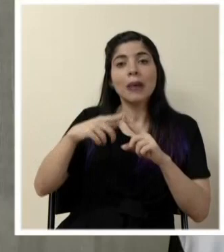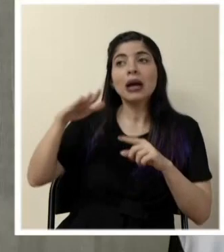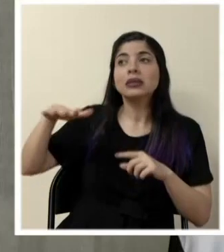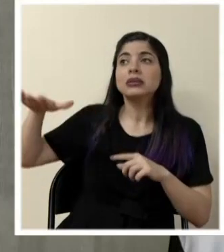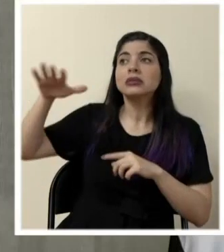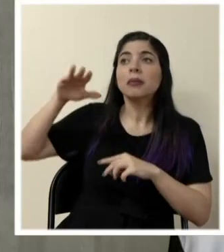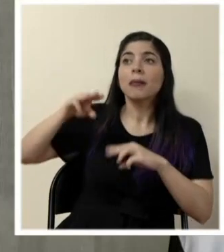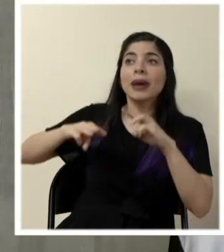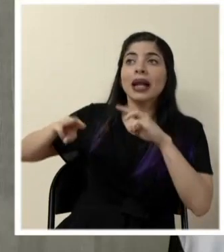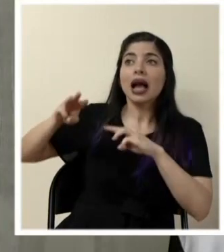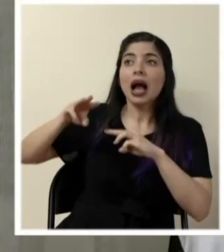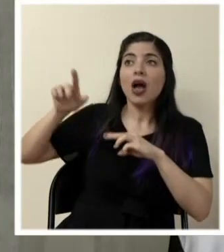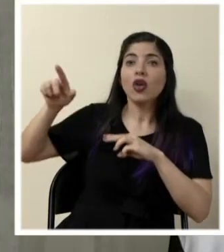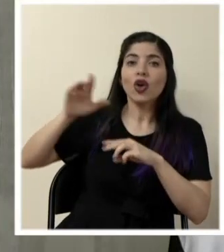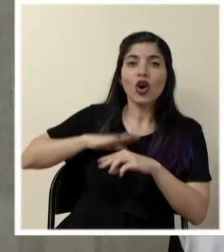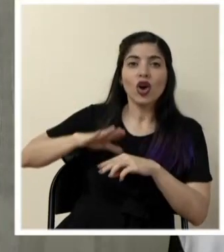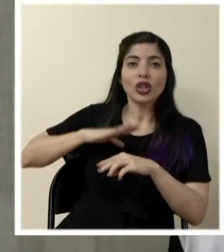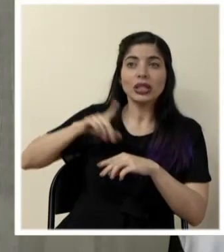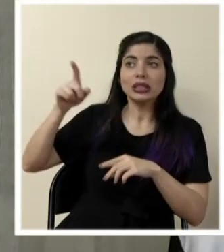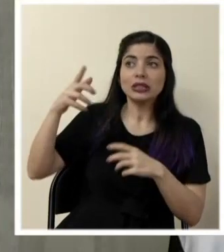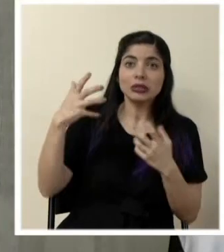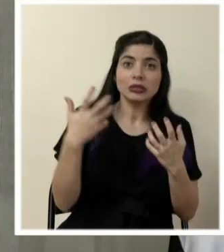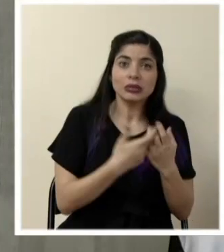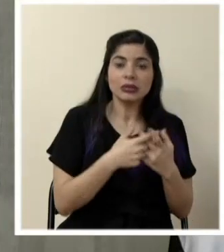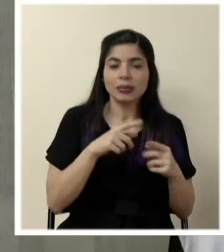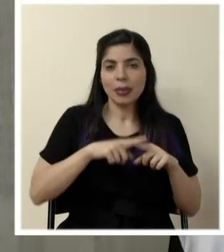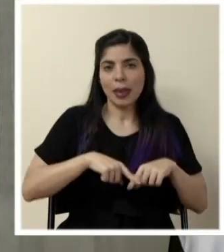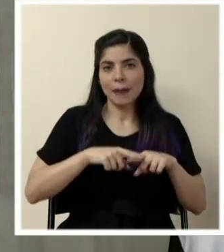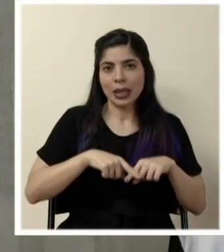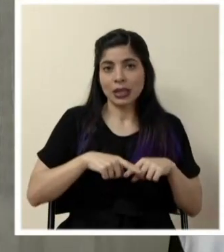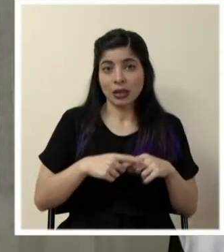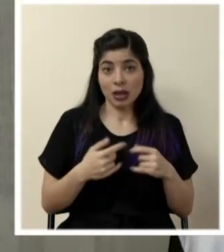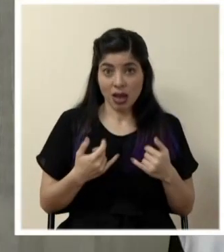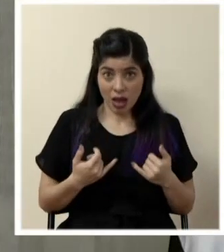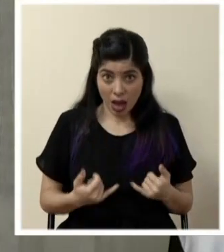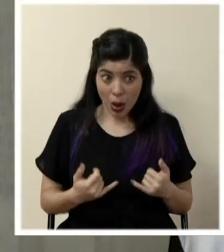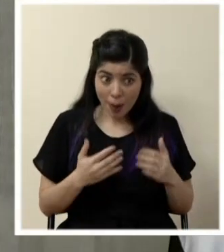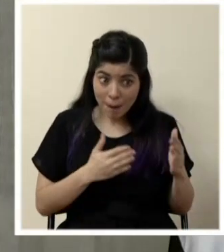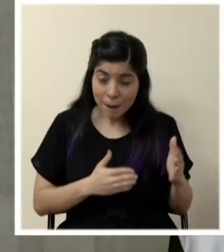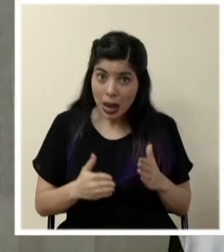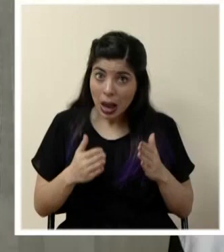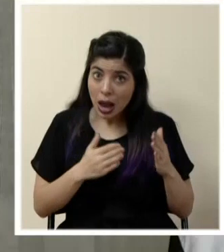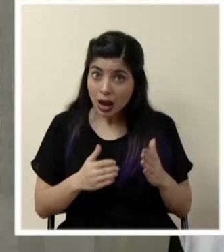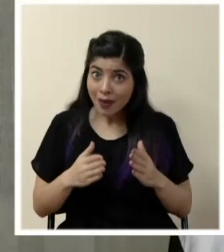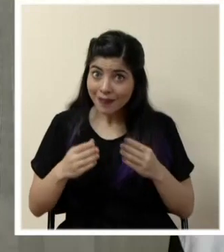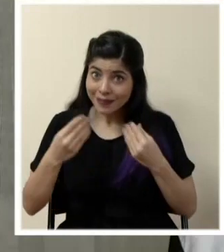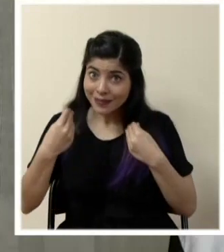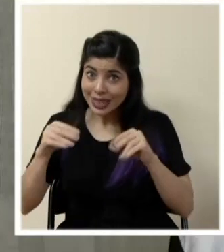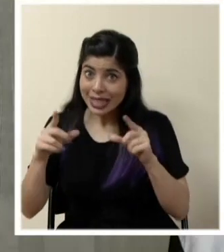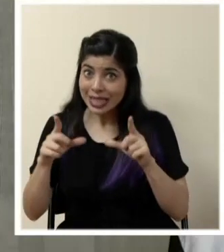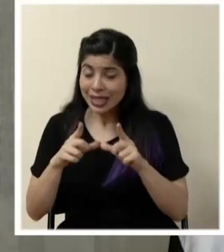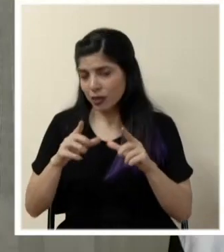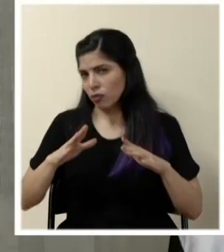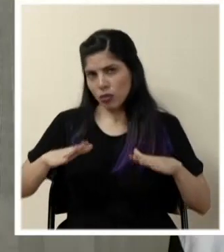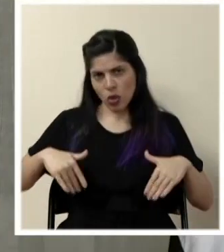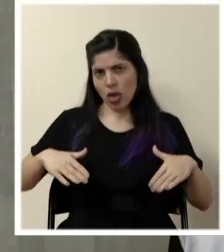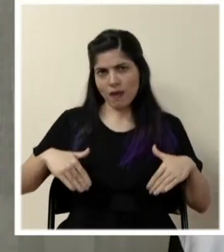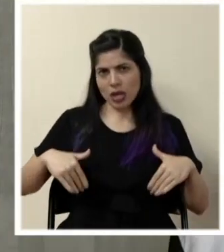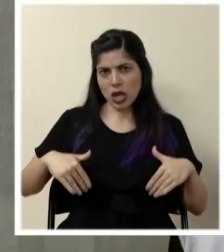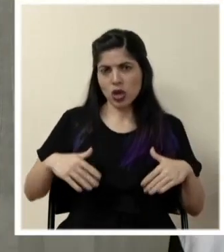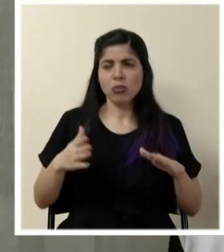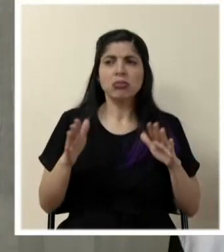mercado cuando se dé eso. En este momento no estamos planeando vender títulos. Más o menos